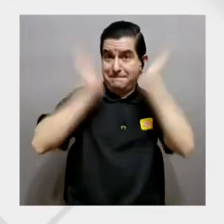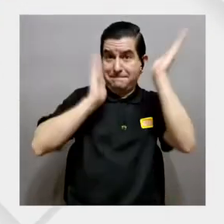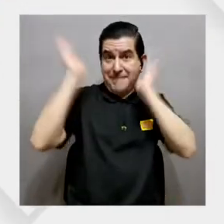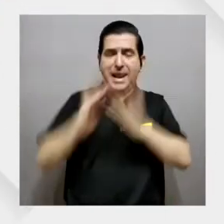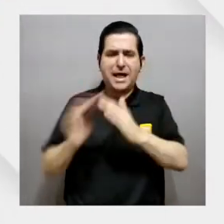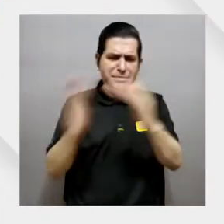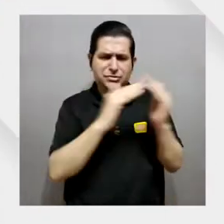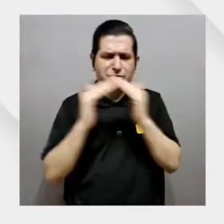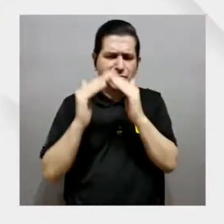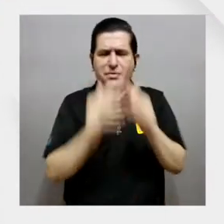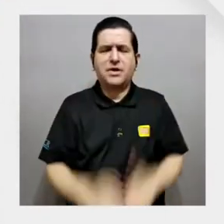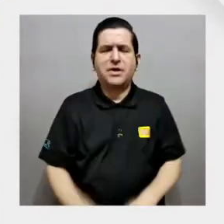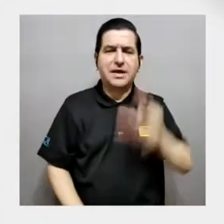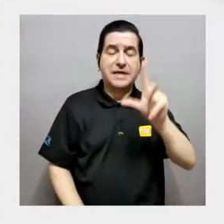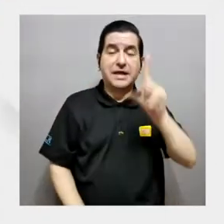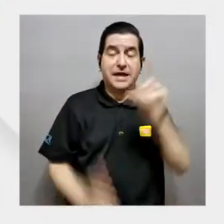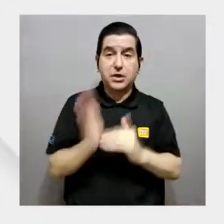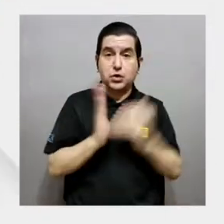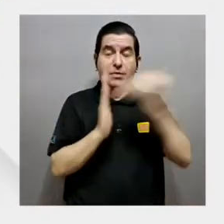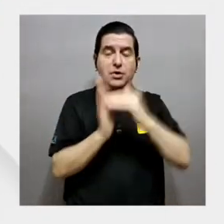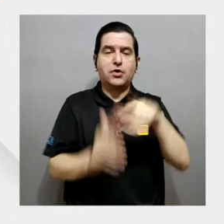Malasia tiene una población total de